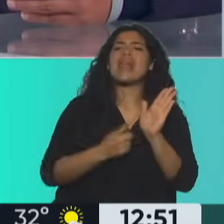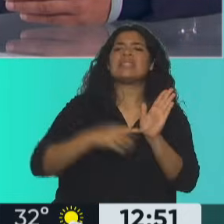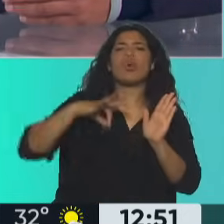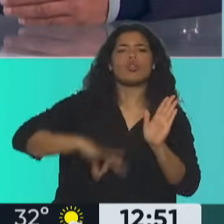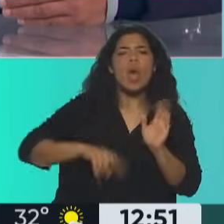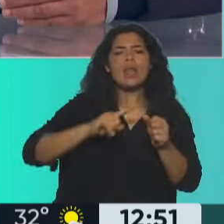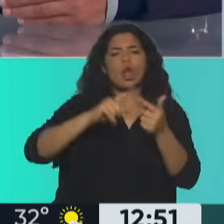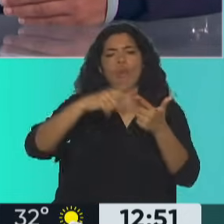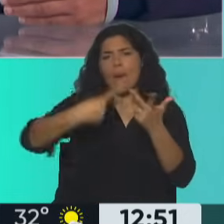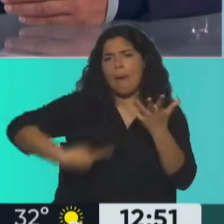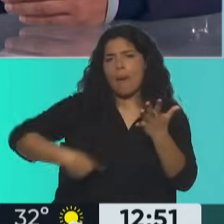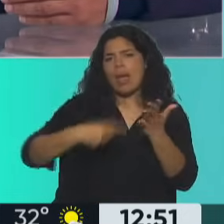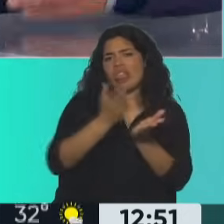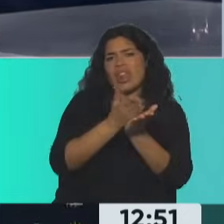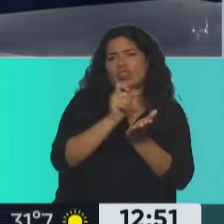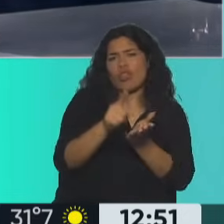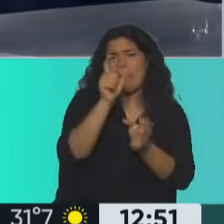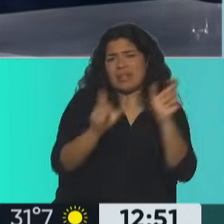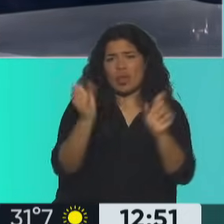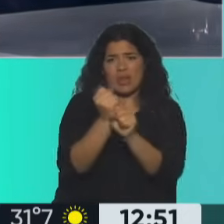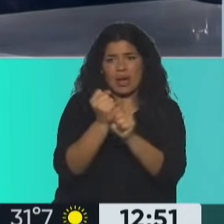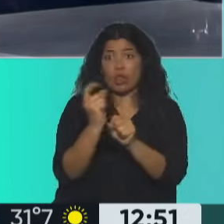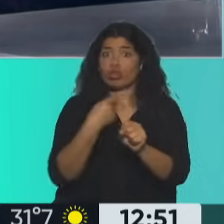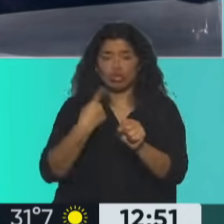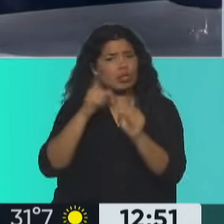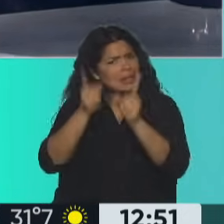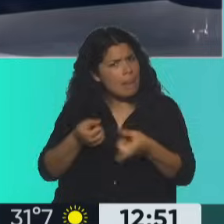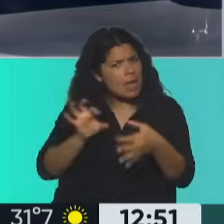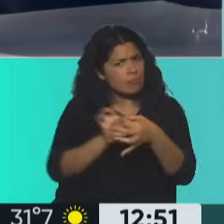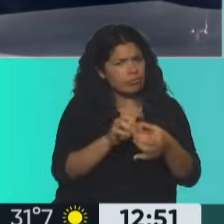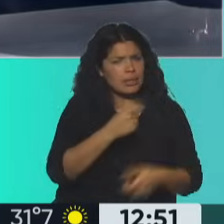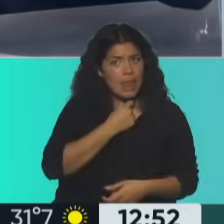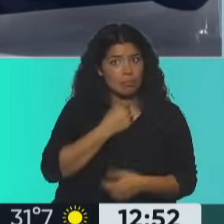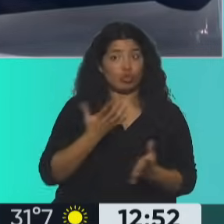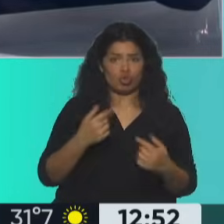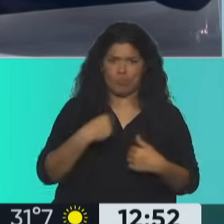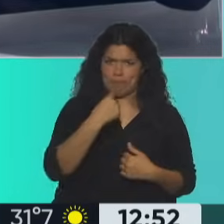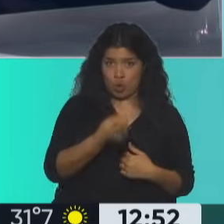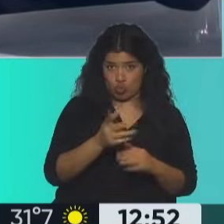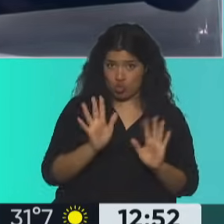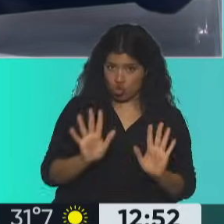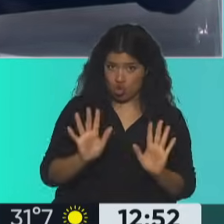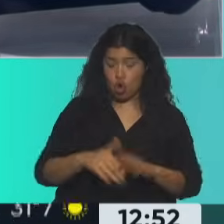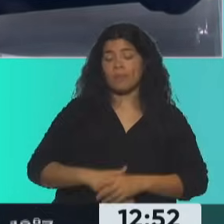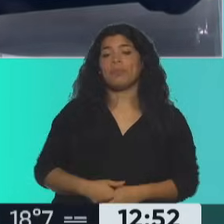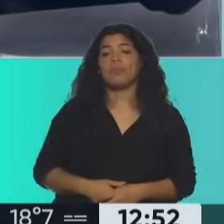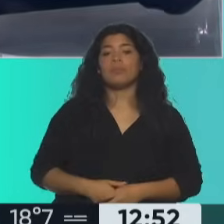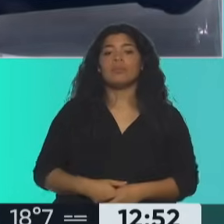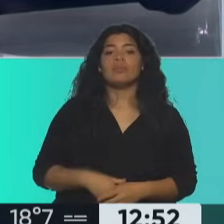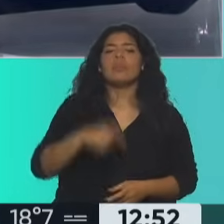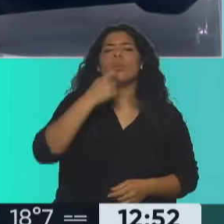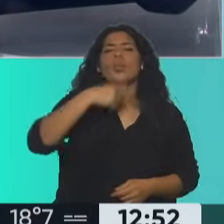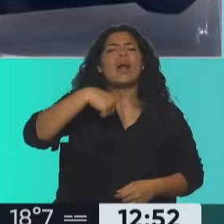tienen el resto de los trabajadores Ahora yo creo que la pregunta es al revés pregúntenle a cualquier